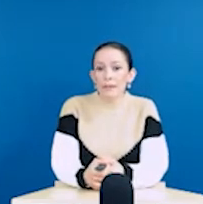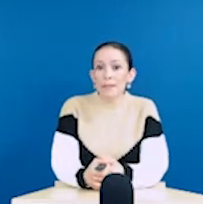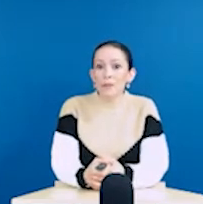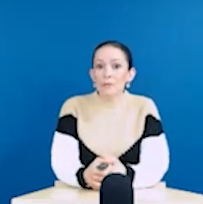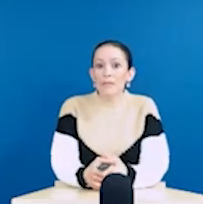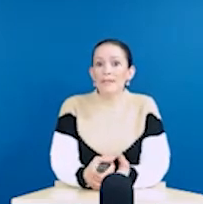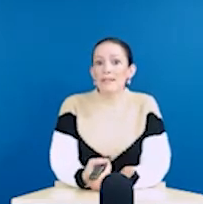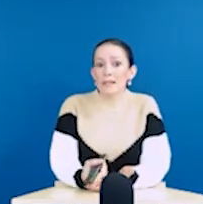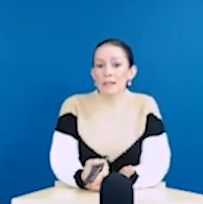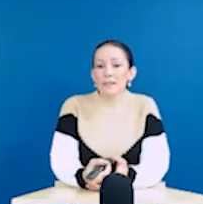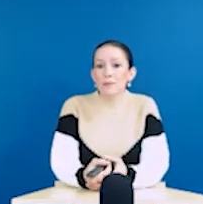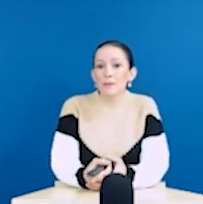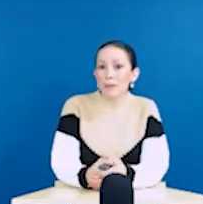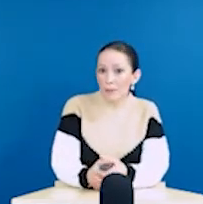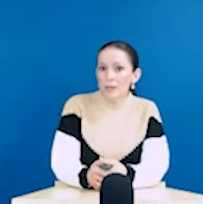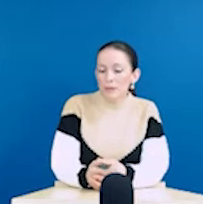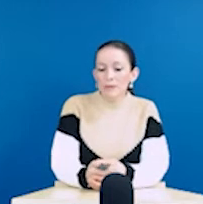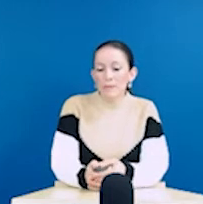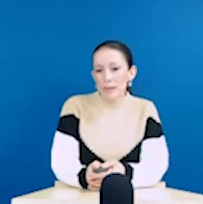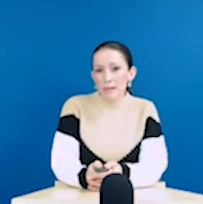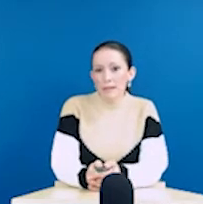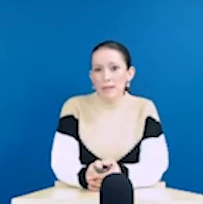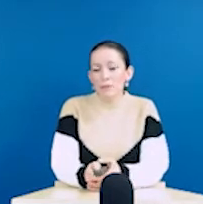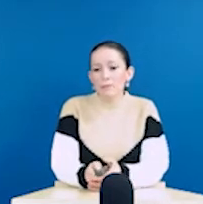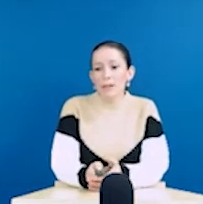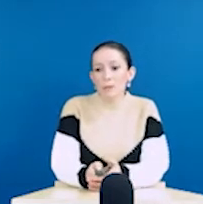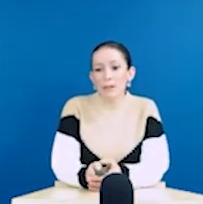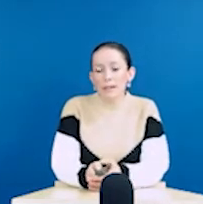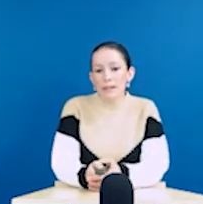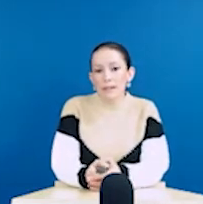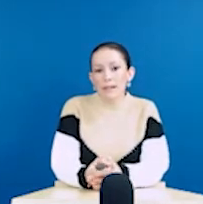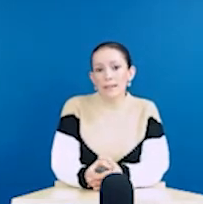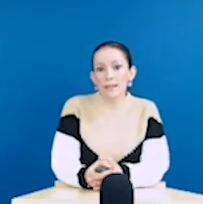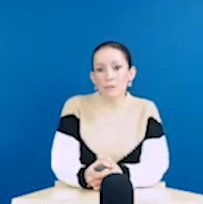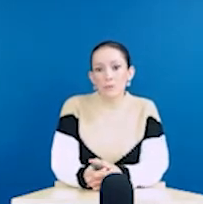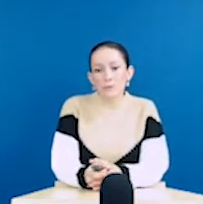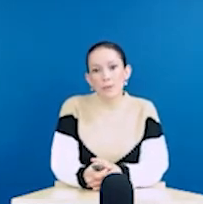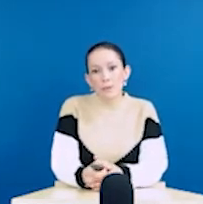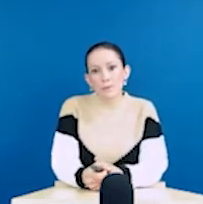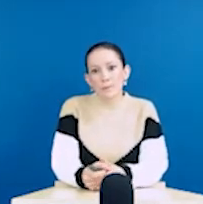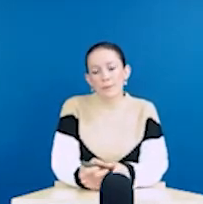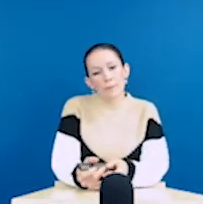pero sí podemos enseñarles cuándo está bien y cuándo está mal. Eso nos va a ayudar a tener